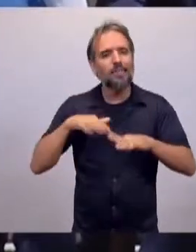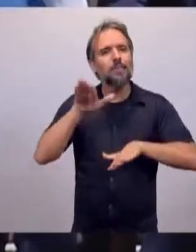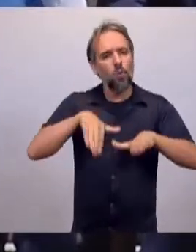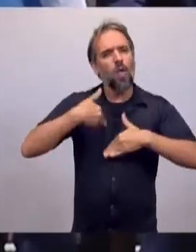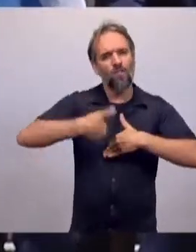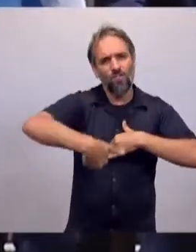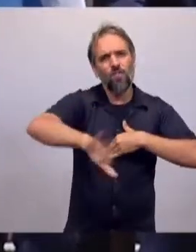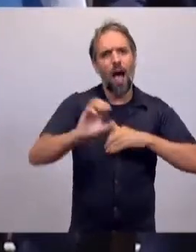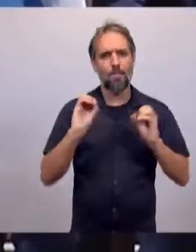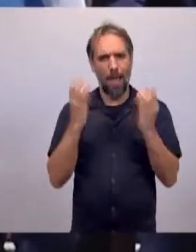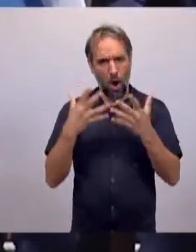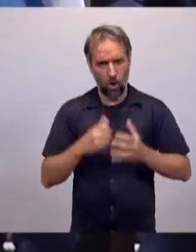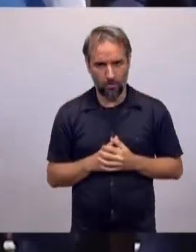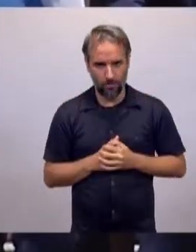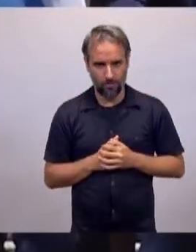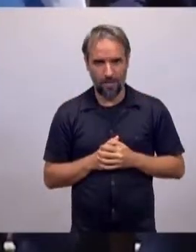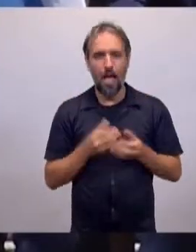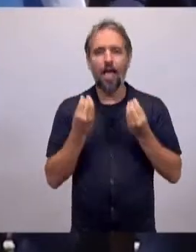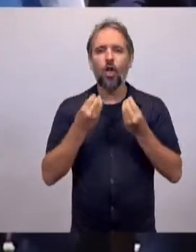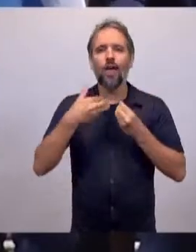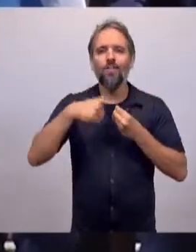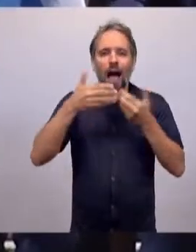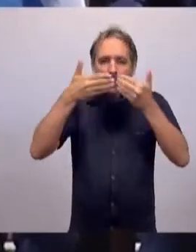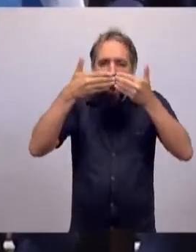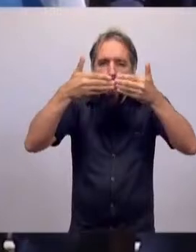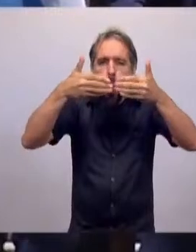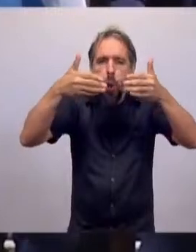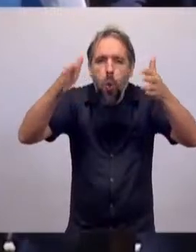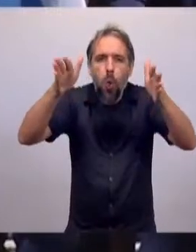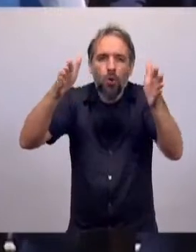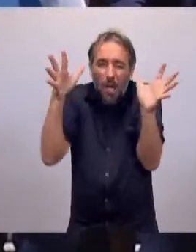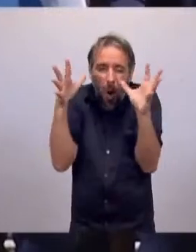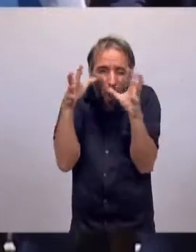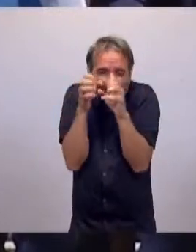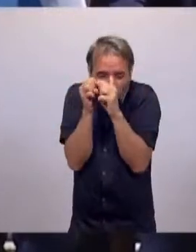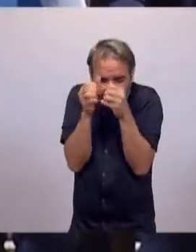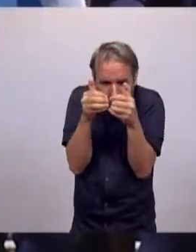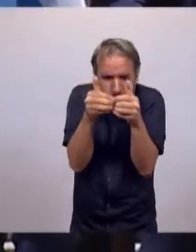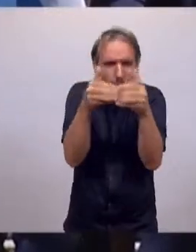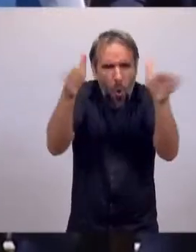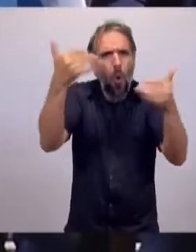mejorar. Esto es, habrá luz al final del camino.